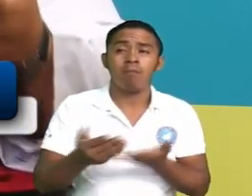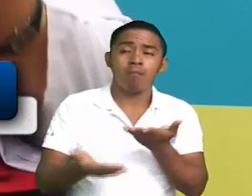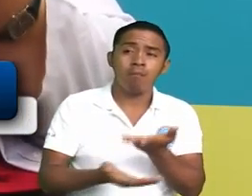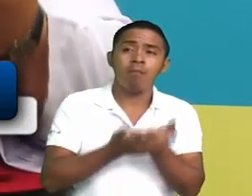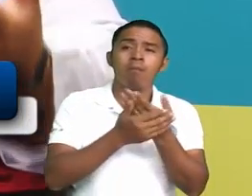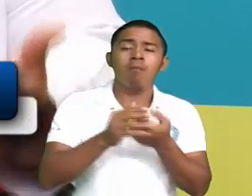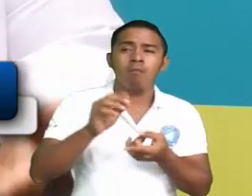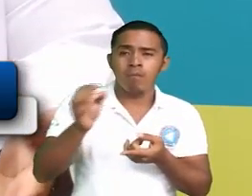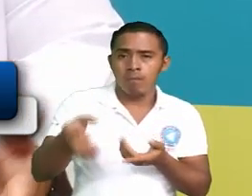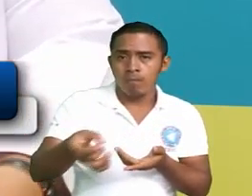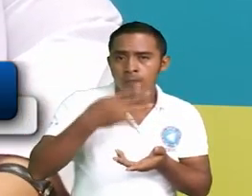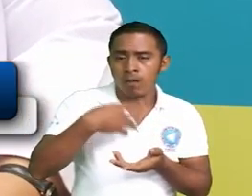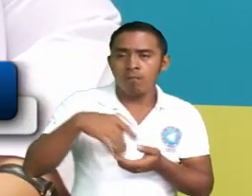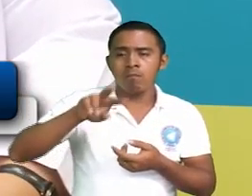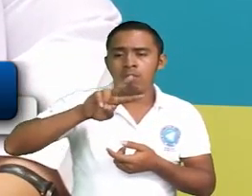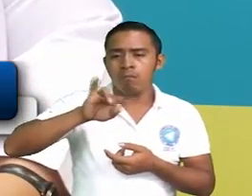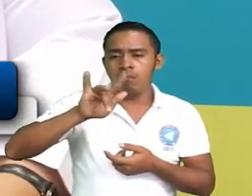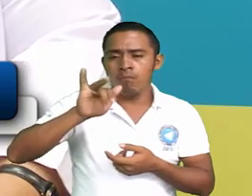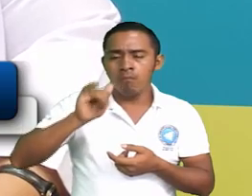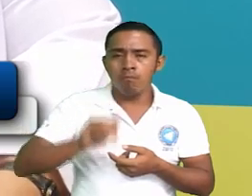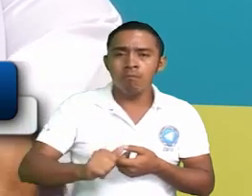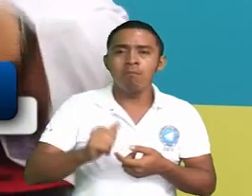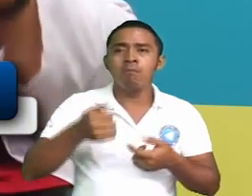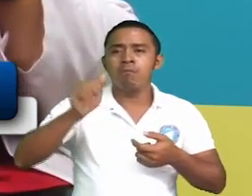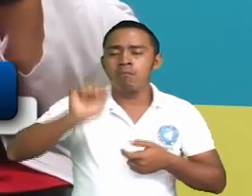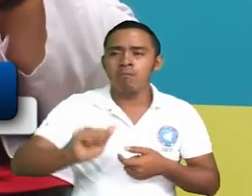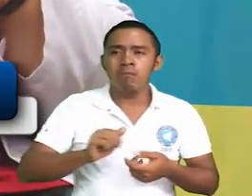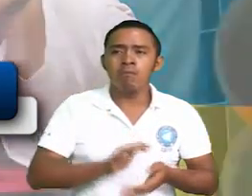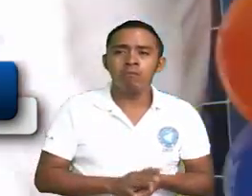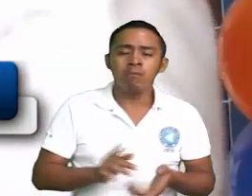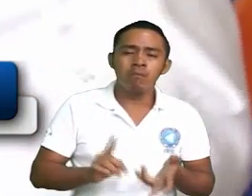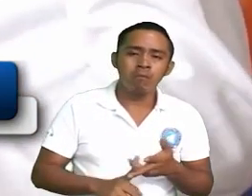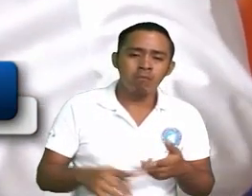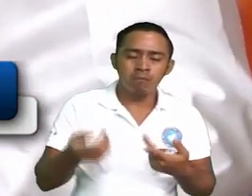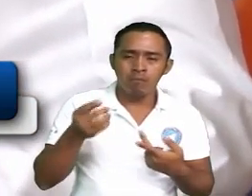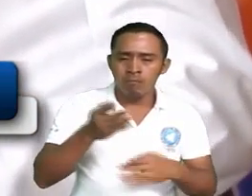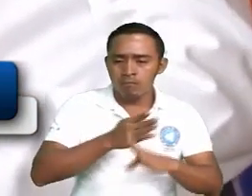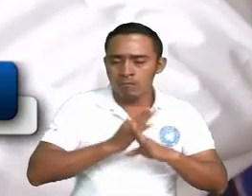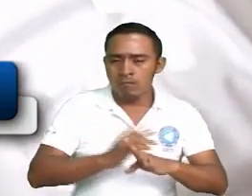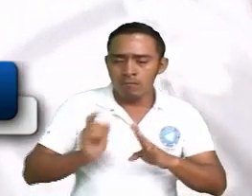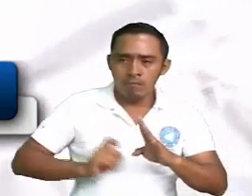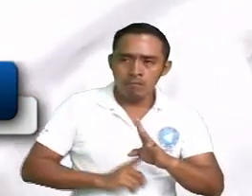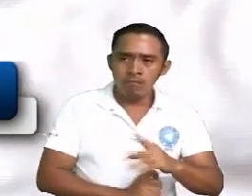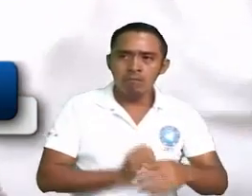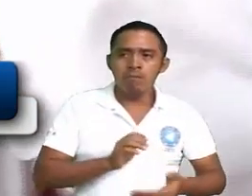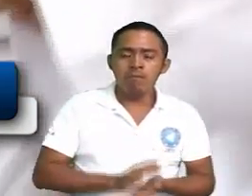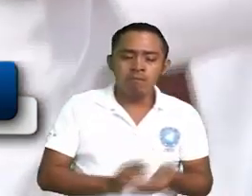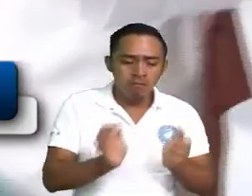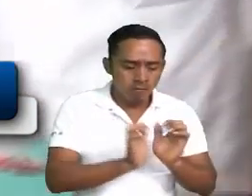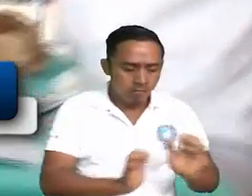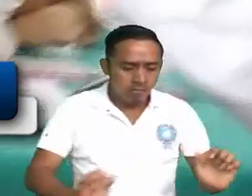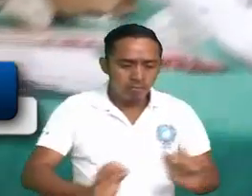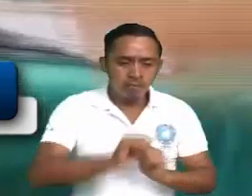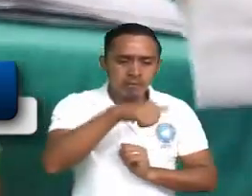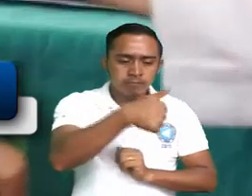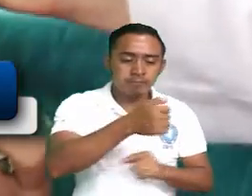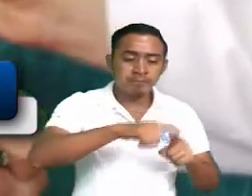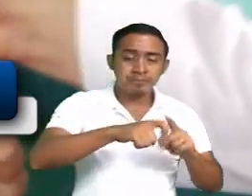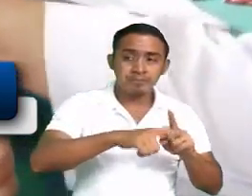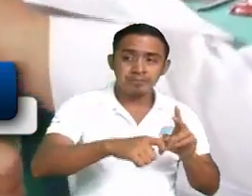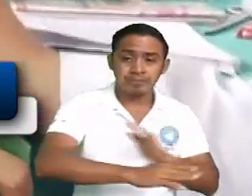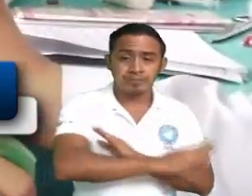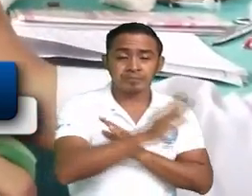vitaminas, antiparasitarios. Eso es importante. En estas edades, mire, estamos garantizando desde nuestros niños de 6 meses